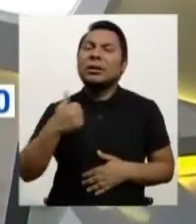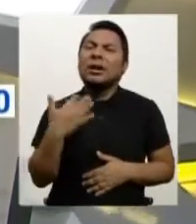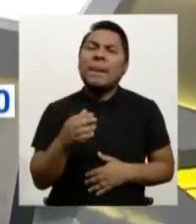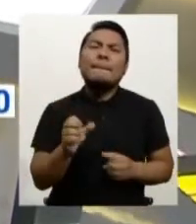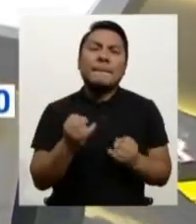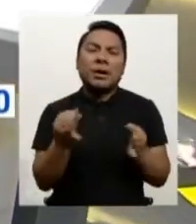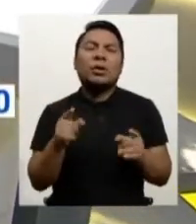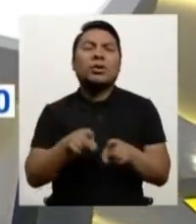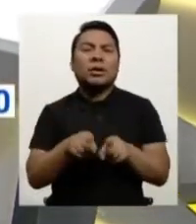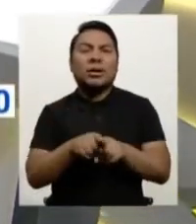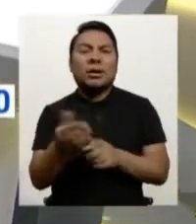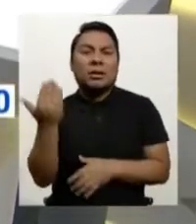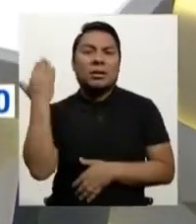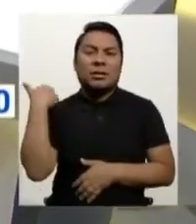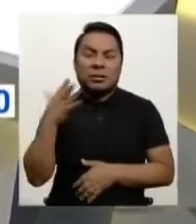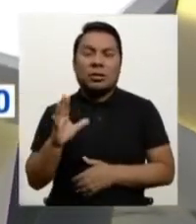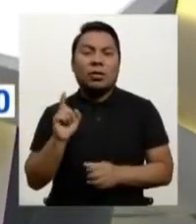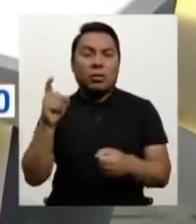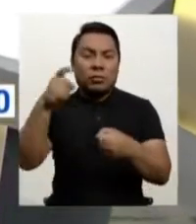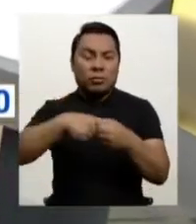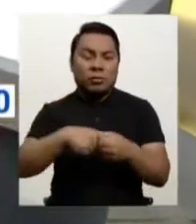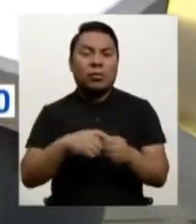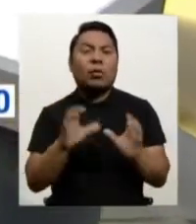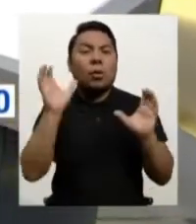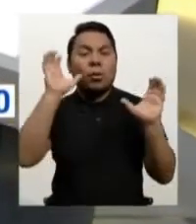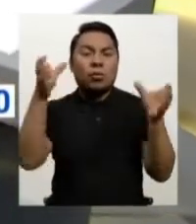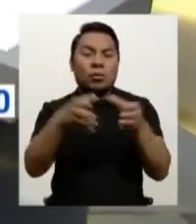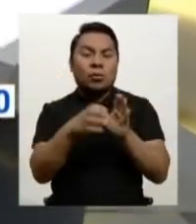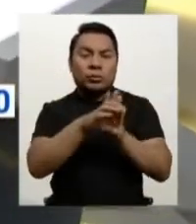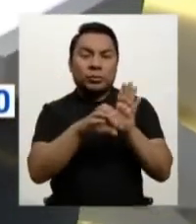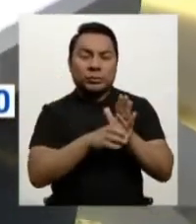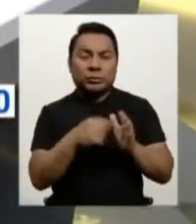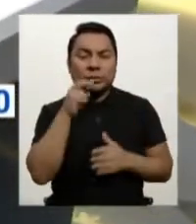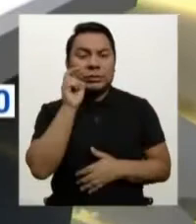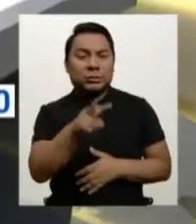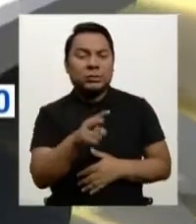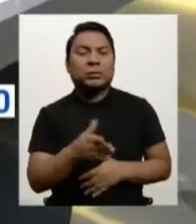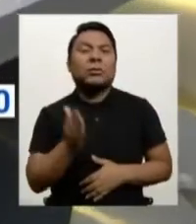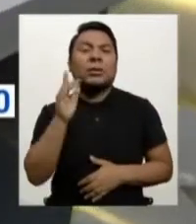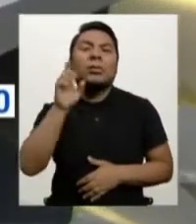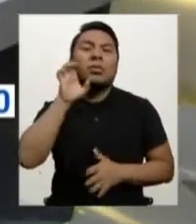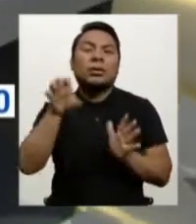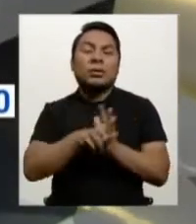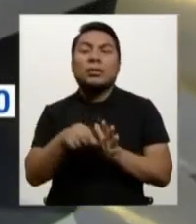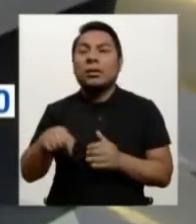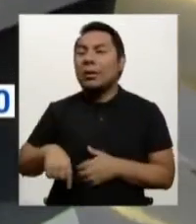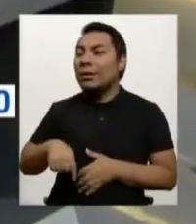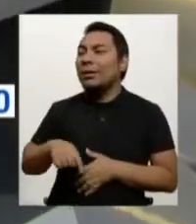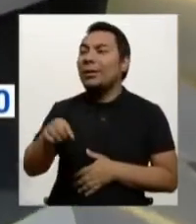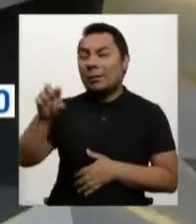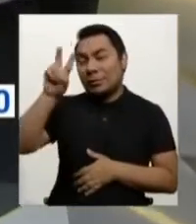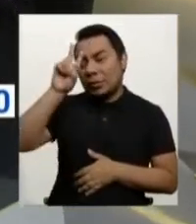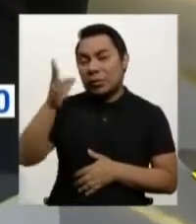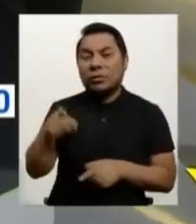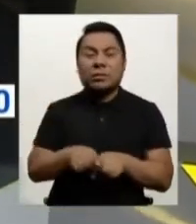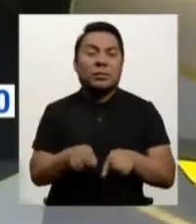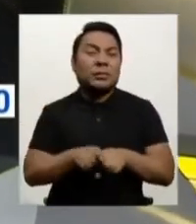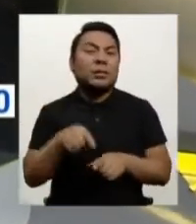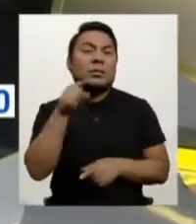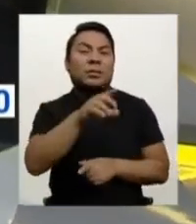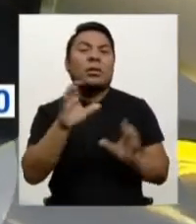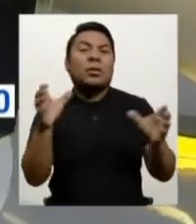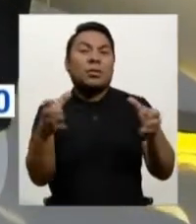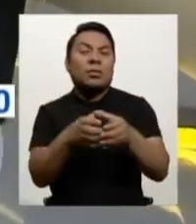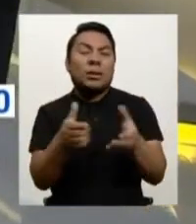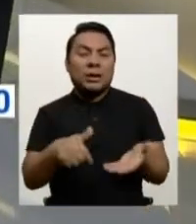en que se ha participado en una asamblea constituyente cuando se veía que había una mira de salir de la dictadura, ¿no? En el caso, por ejemplo, peruano, o también en el caso de la asamblea